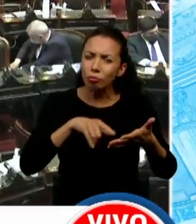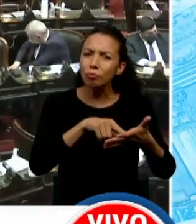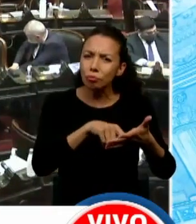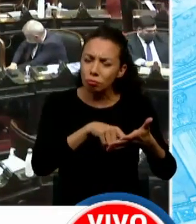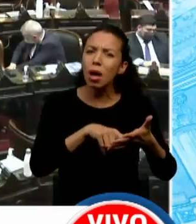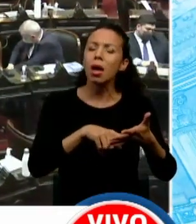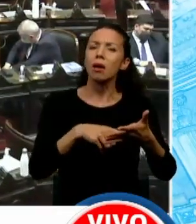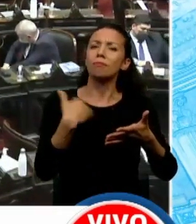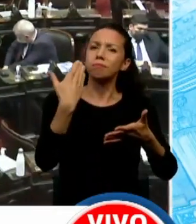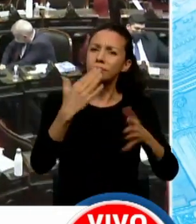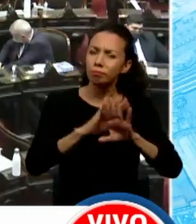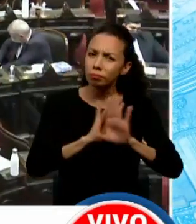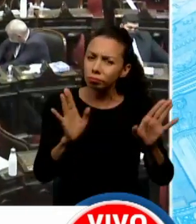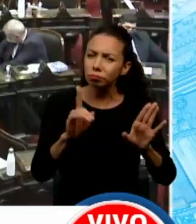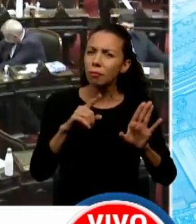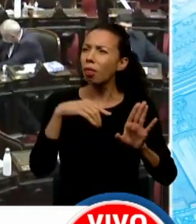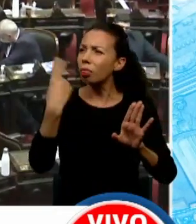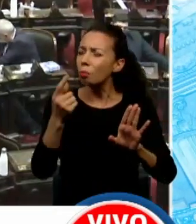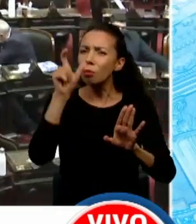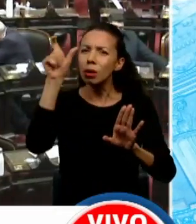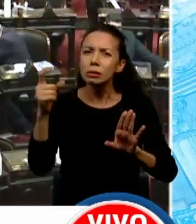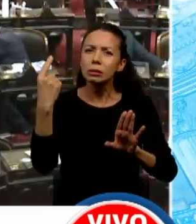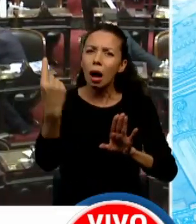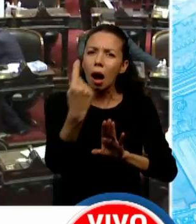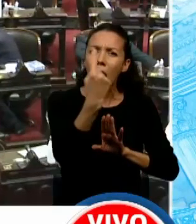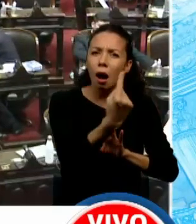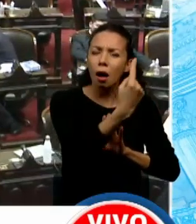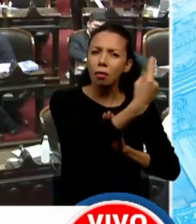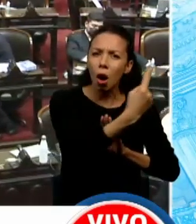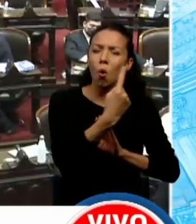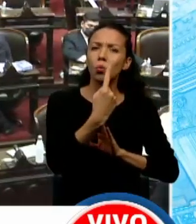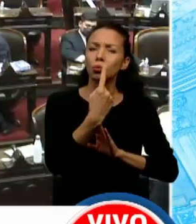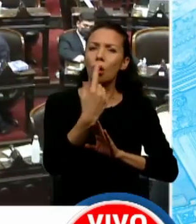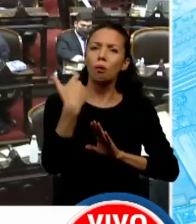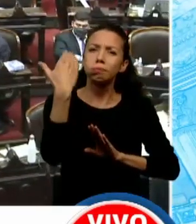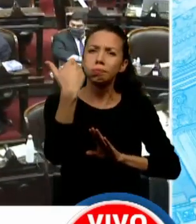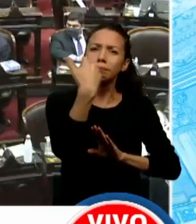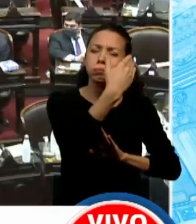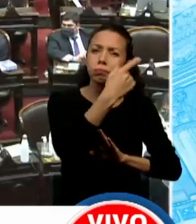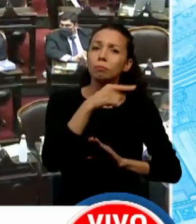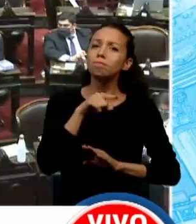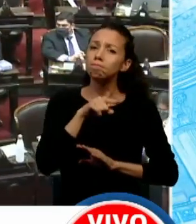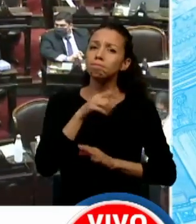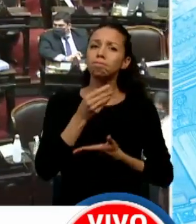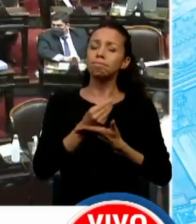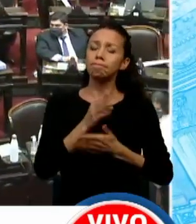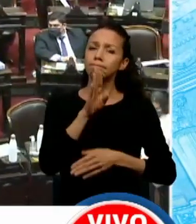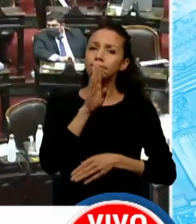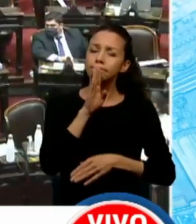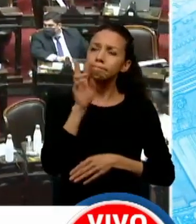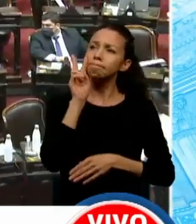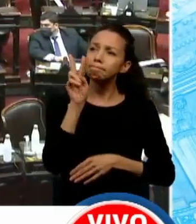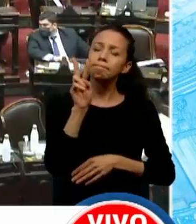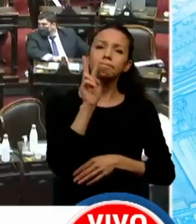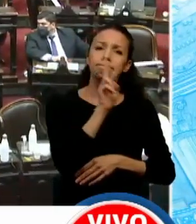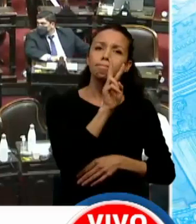tolerado las intervenciones de algunos diputados y diputadas